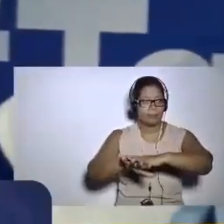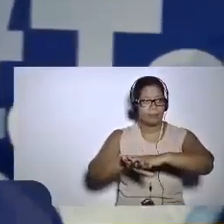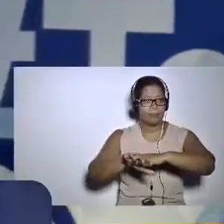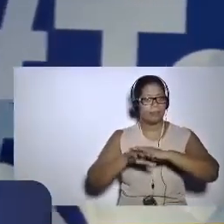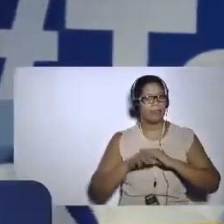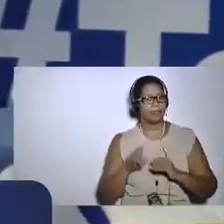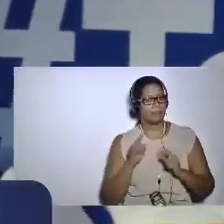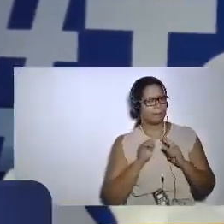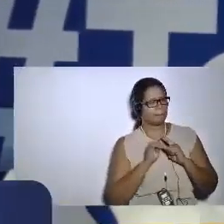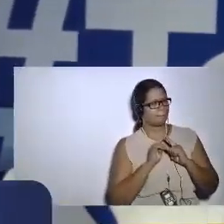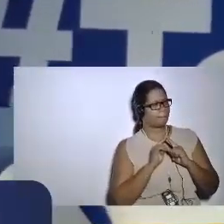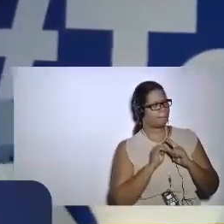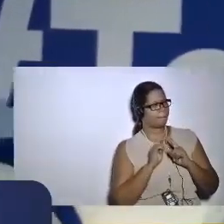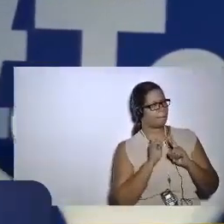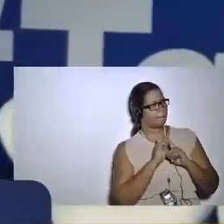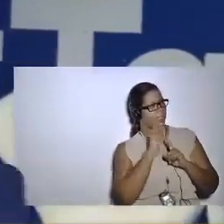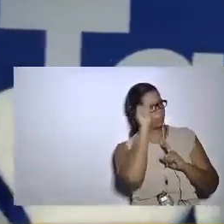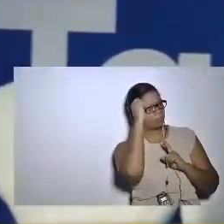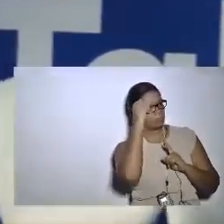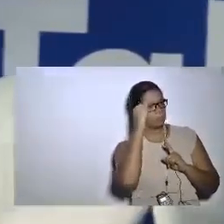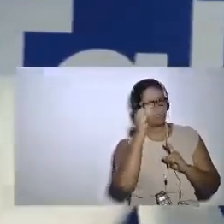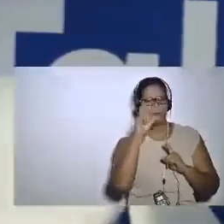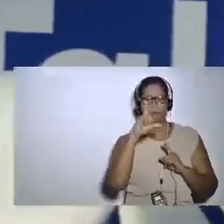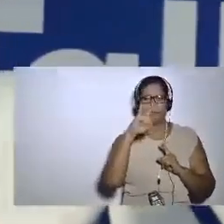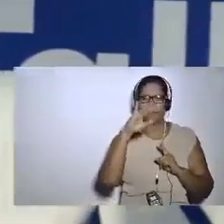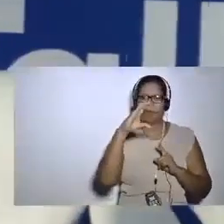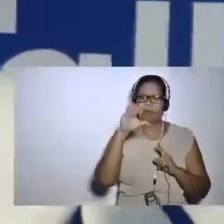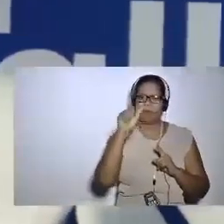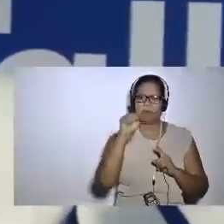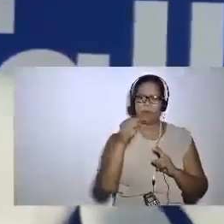estaba, él vive en Brasil